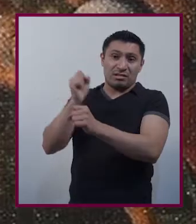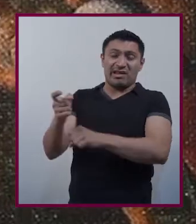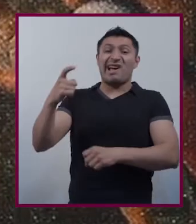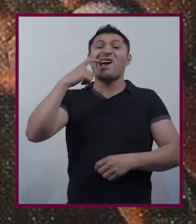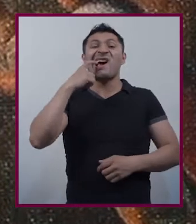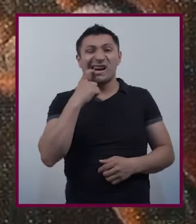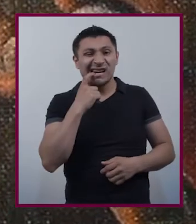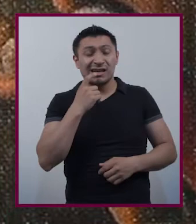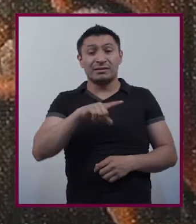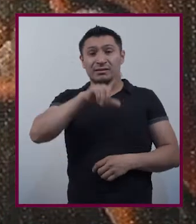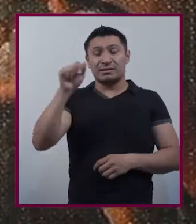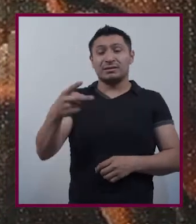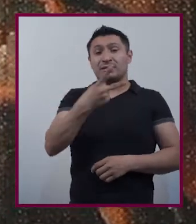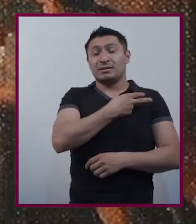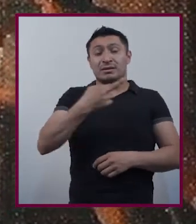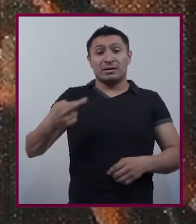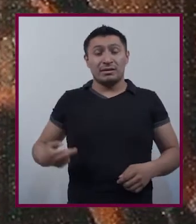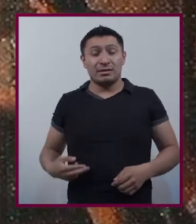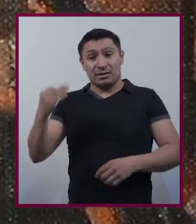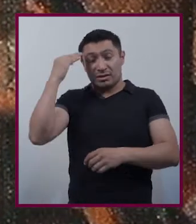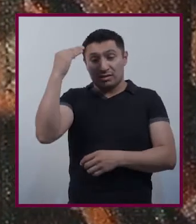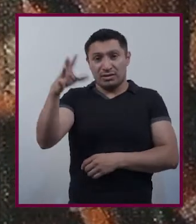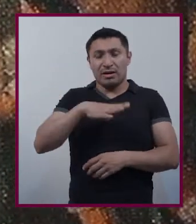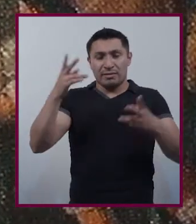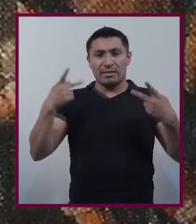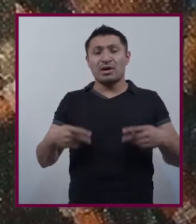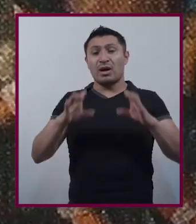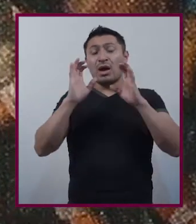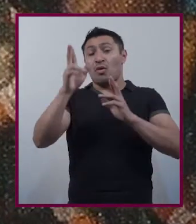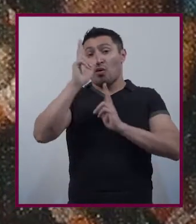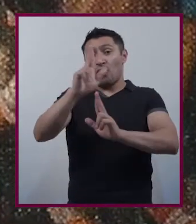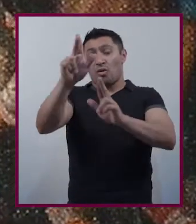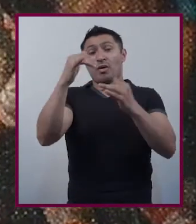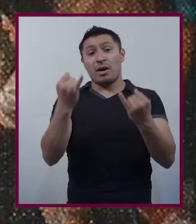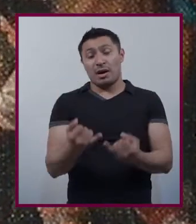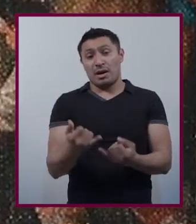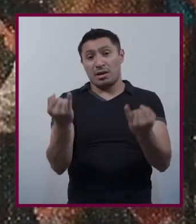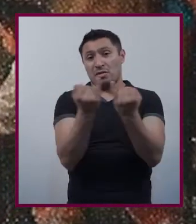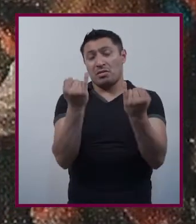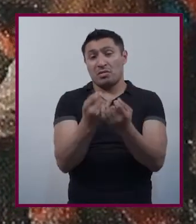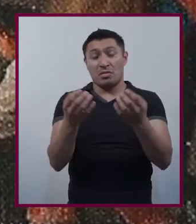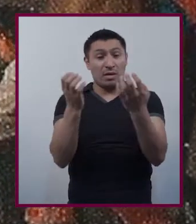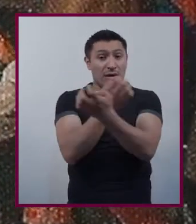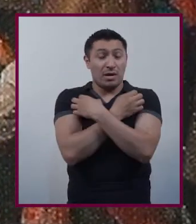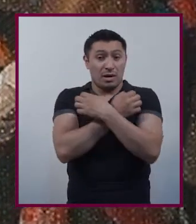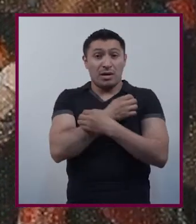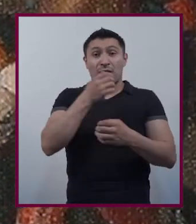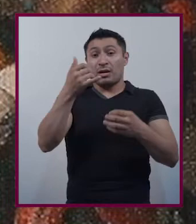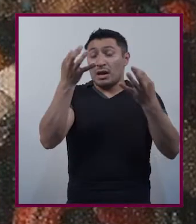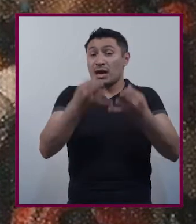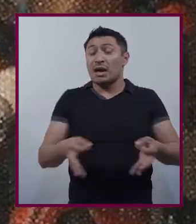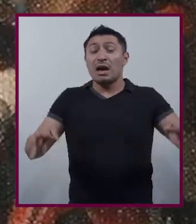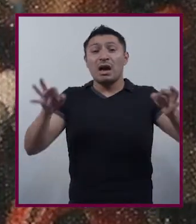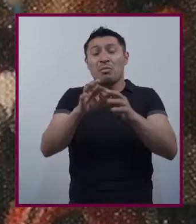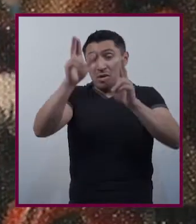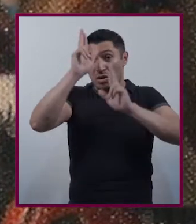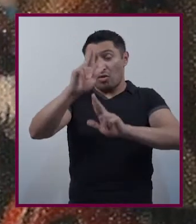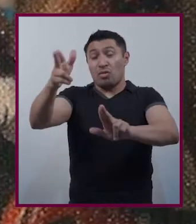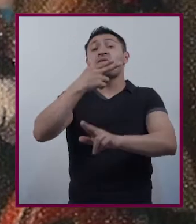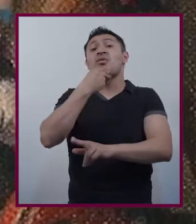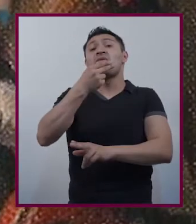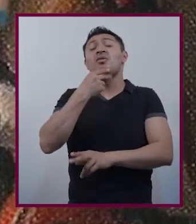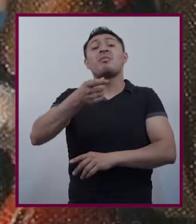celos. En el medio virreinal, las personas cuidaban su honor y calidad moral, y una parte importante del honor del